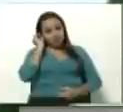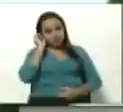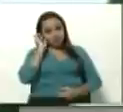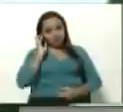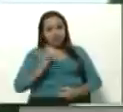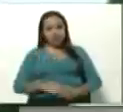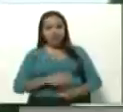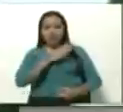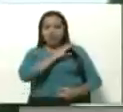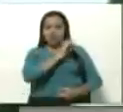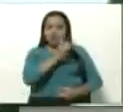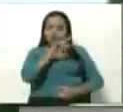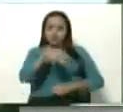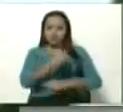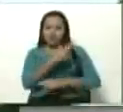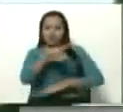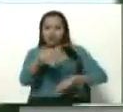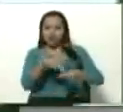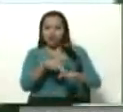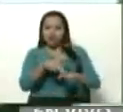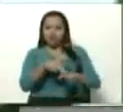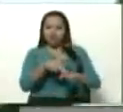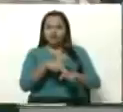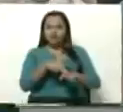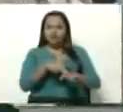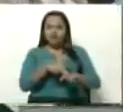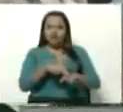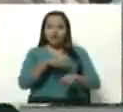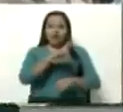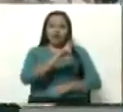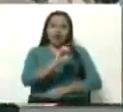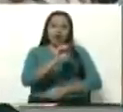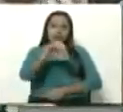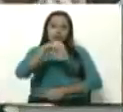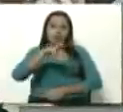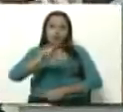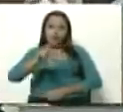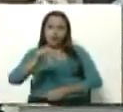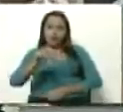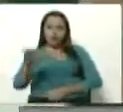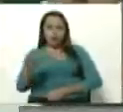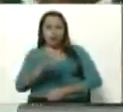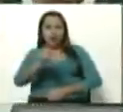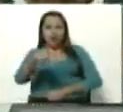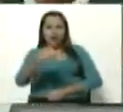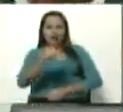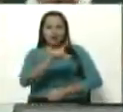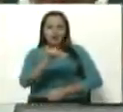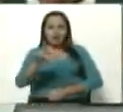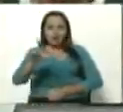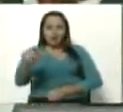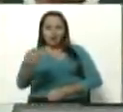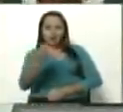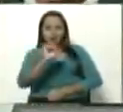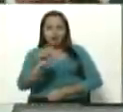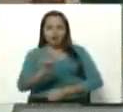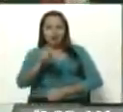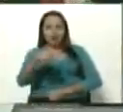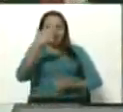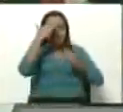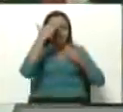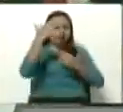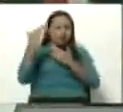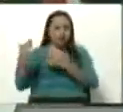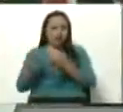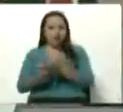rector de la Universidad Nacional Experimental Rómulo Gallego. Y con esto también saludo a todos los compañeros y compañeras de